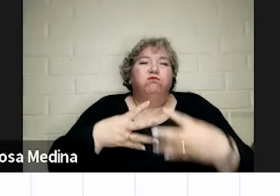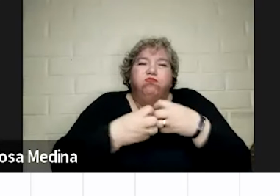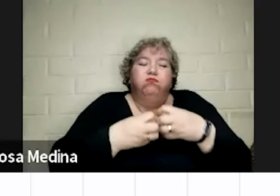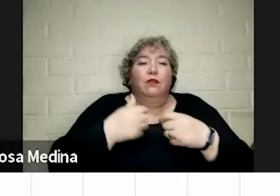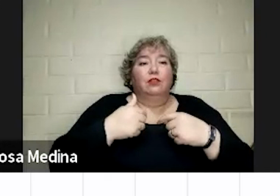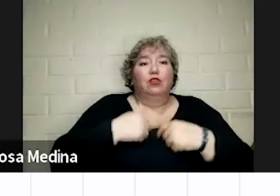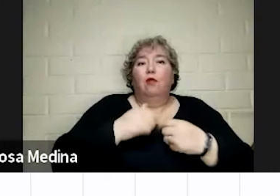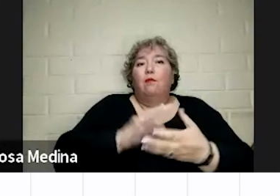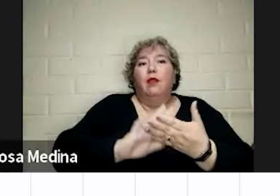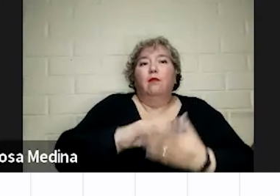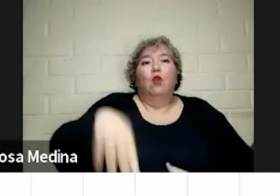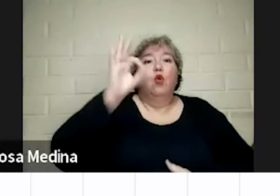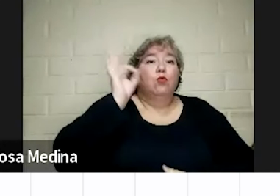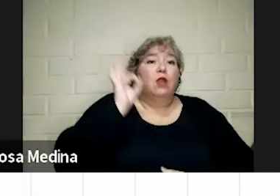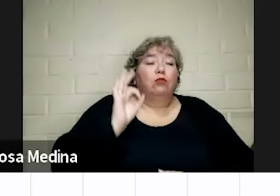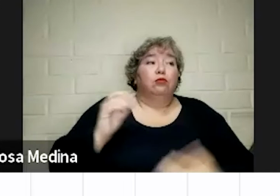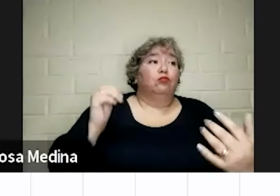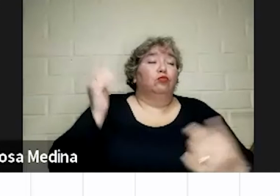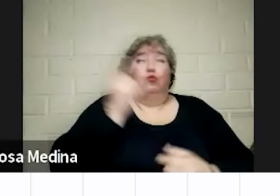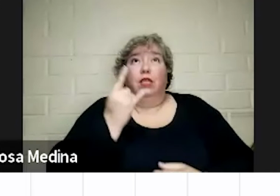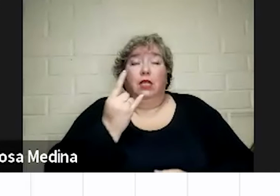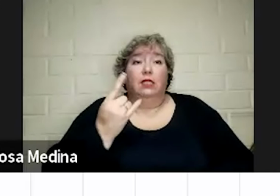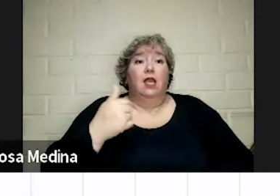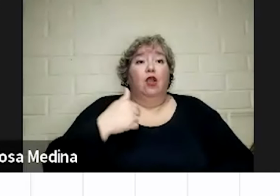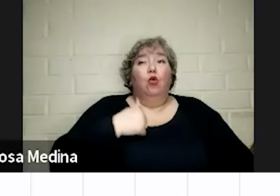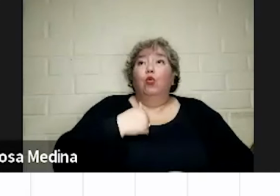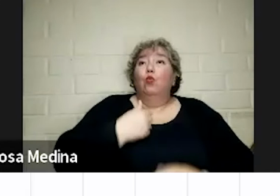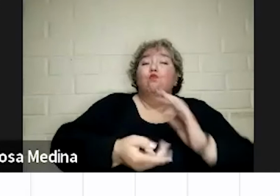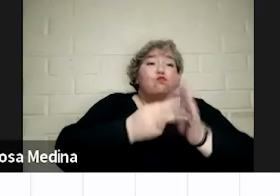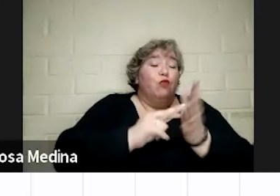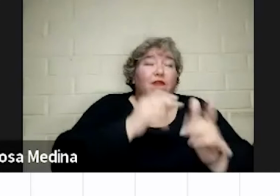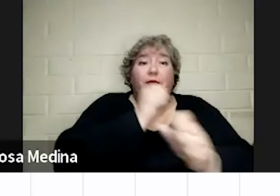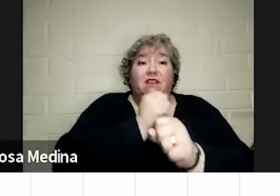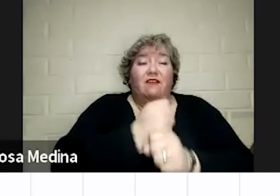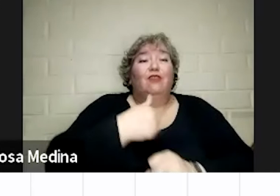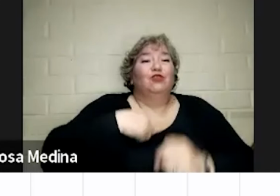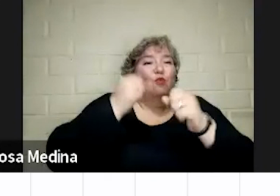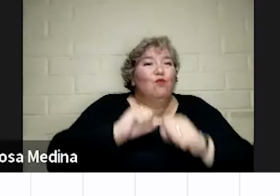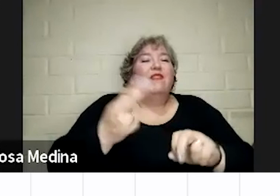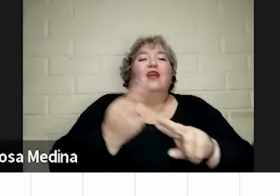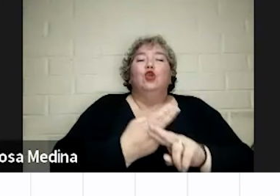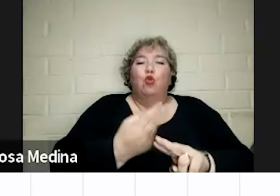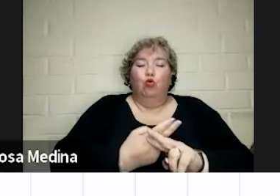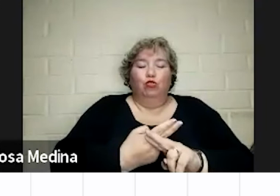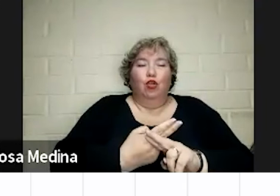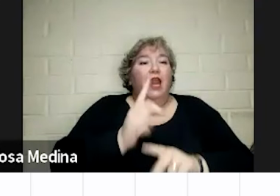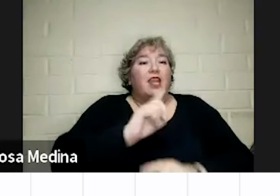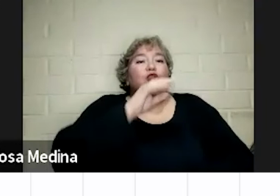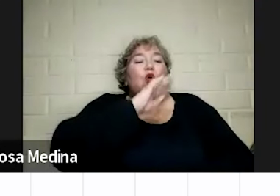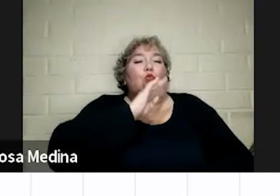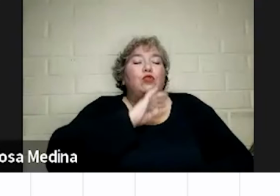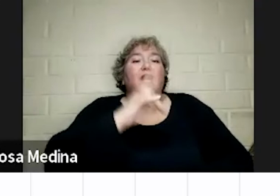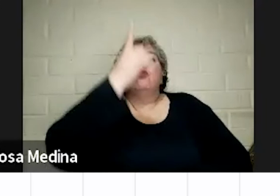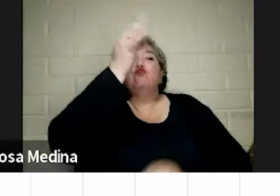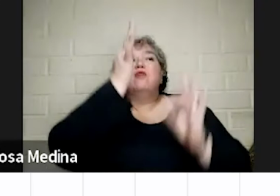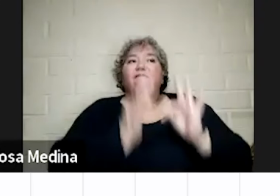reunión intempestiva, o si me ponen surge un problema en mi trabajo, yo pueda solucionarlo y no solamente ocupar una forma de solución,